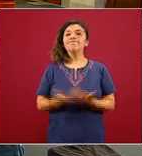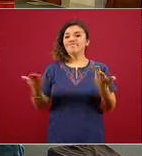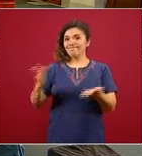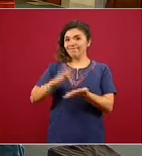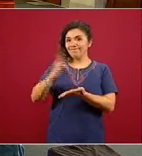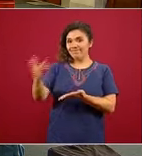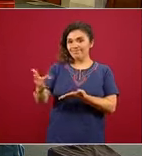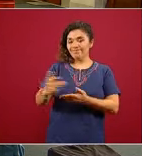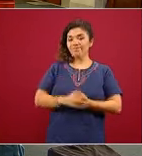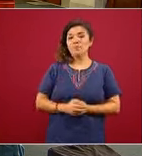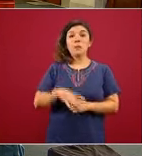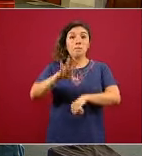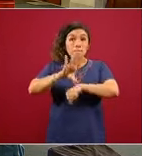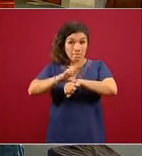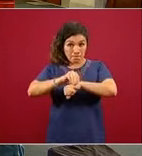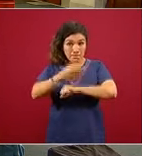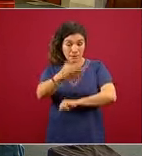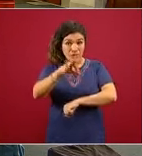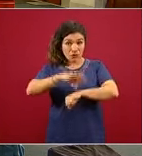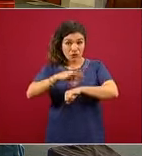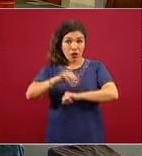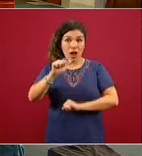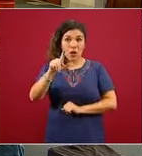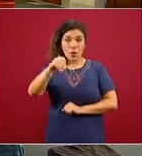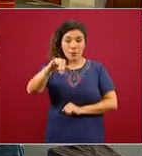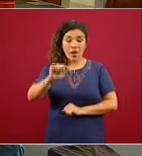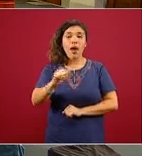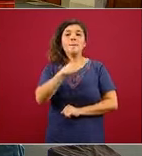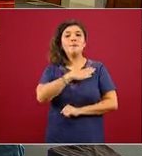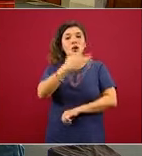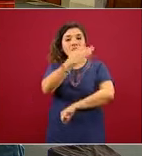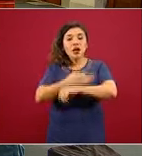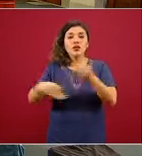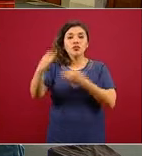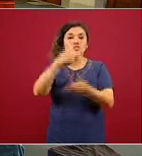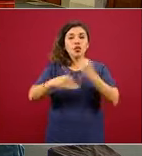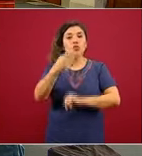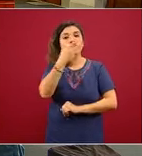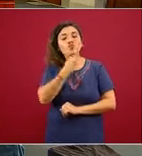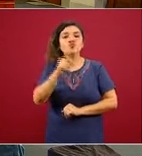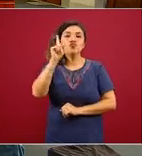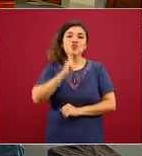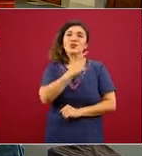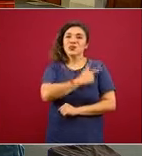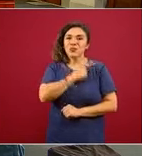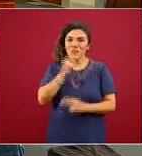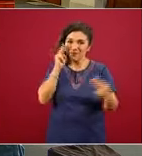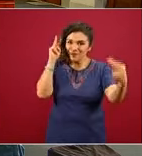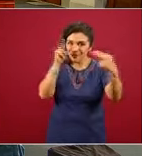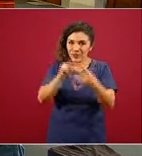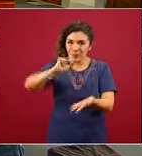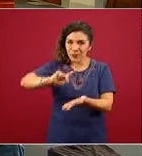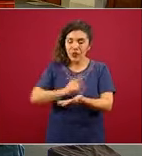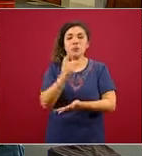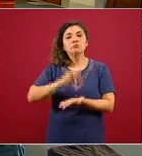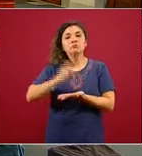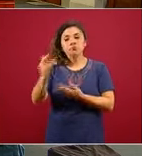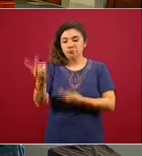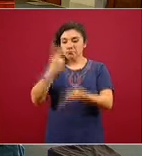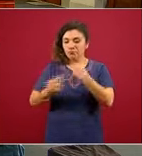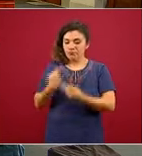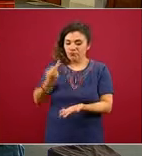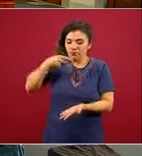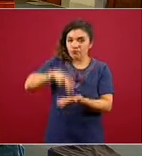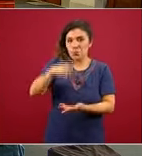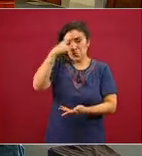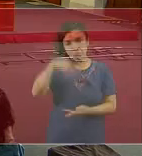Gracias. Con su permiso, doctora Lumía, muy buenas tardes a todas y todos. Me da mucho gusto verles de nuevo. Agradezco el espacio nuevamente